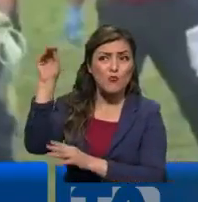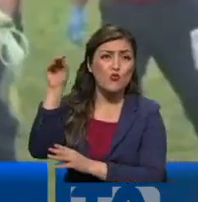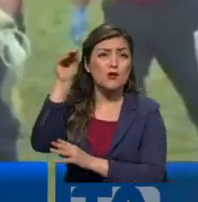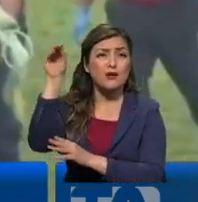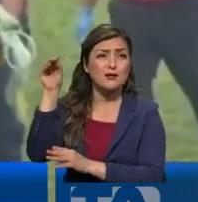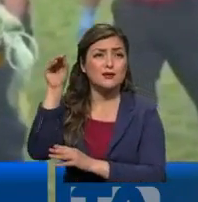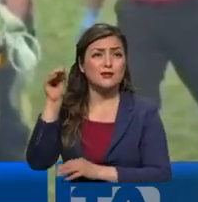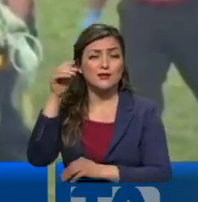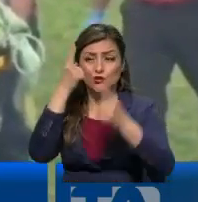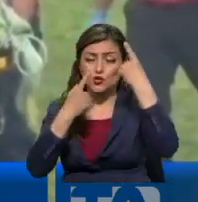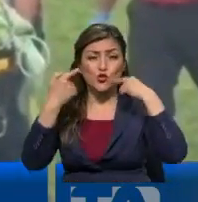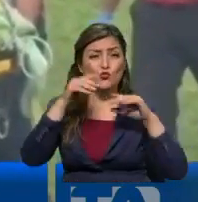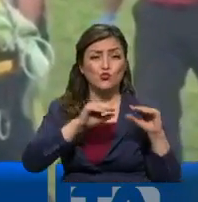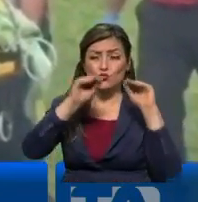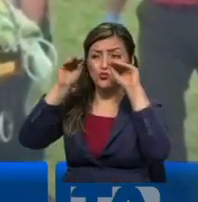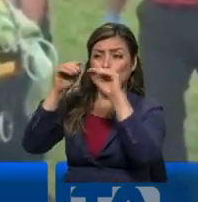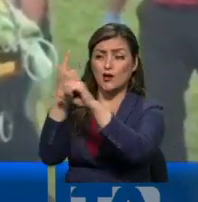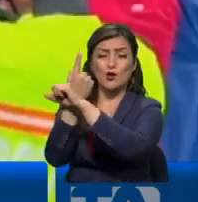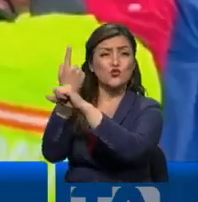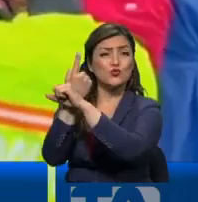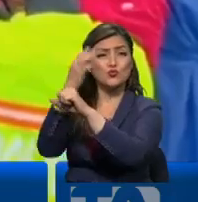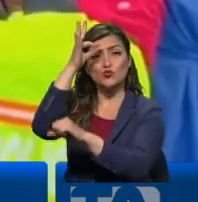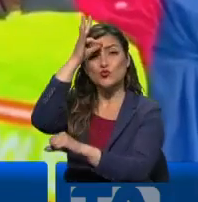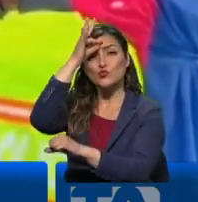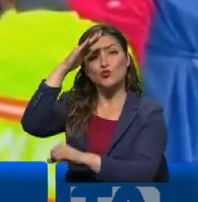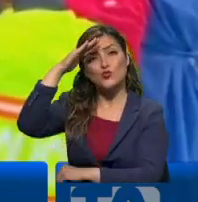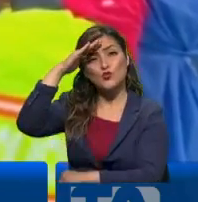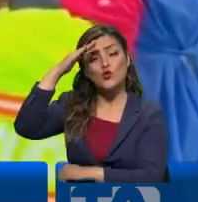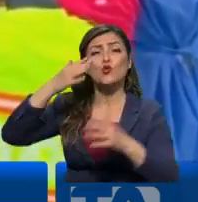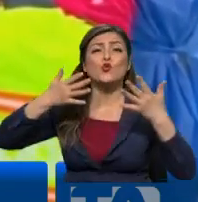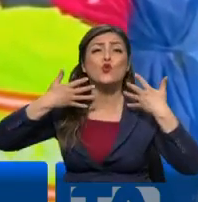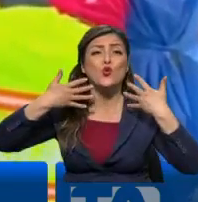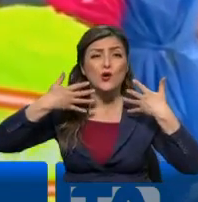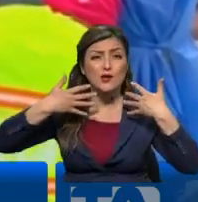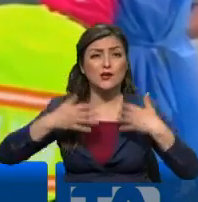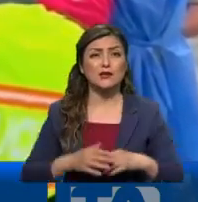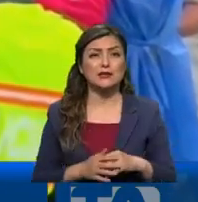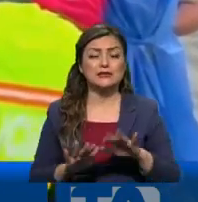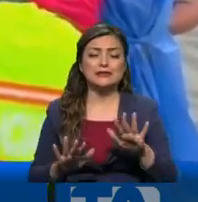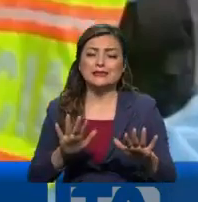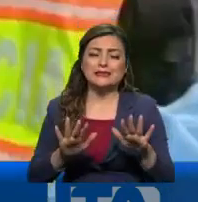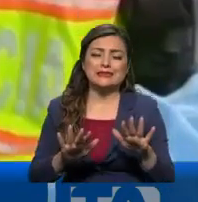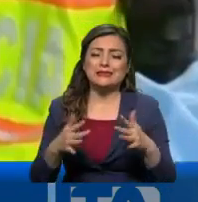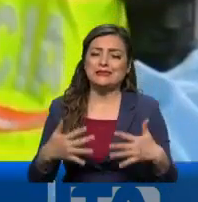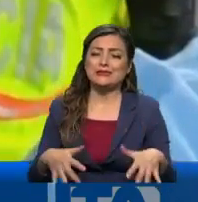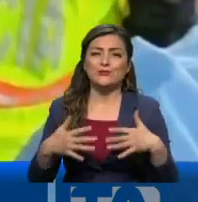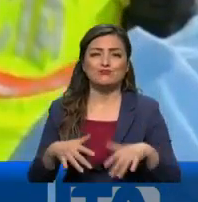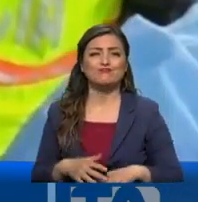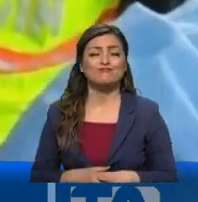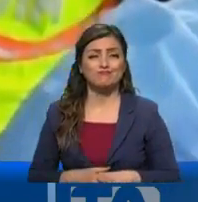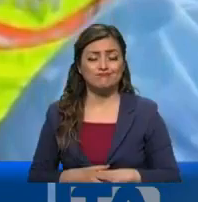ambulancia. El policía herido fue trasladado en un helicóptero hasta el hospital de la policía en Guayaquil. Su pronóstico es reservado. Y fue